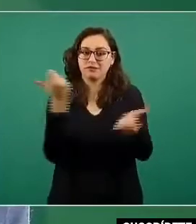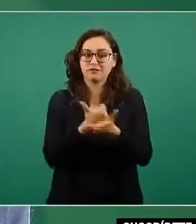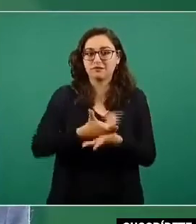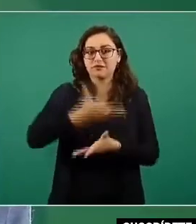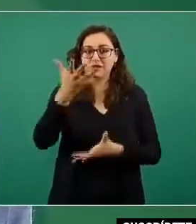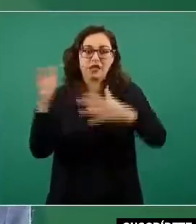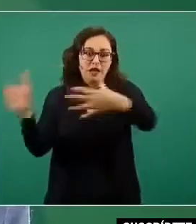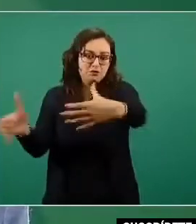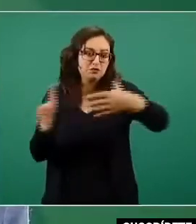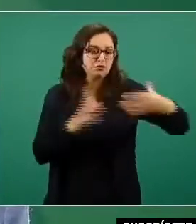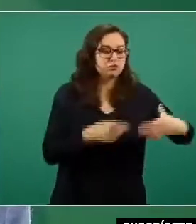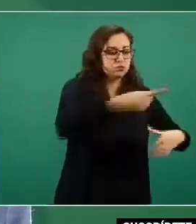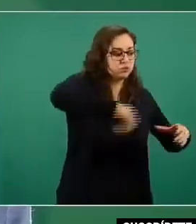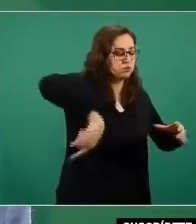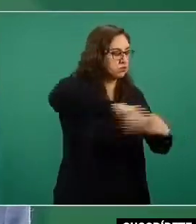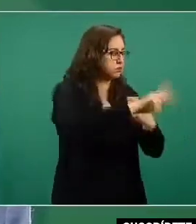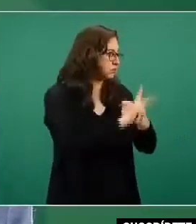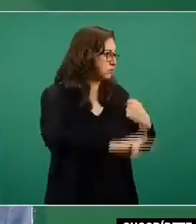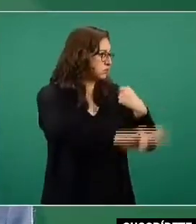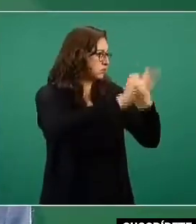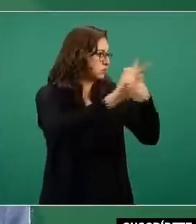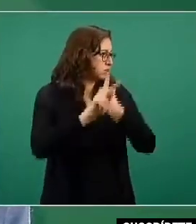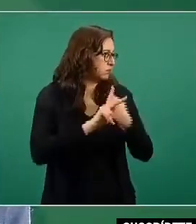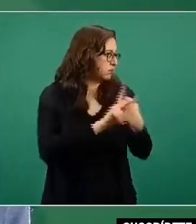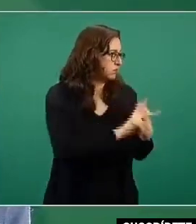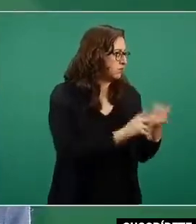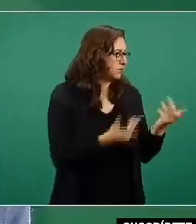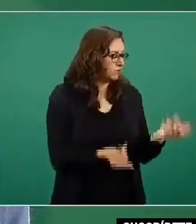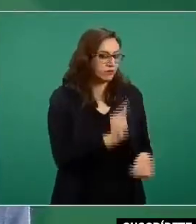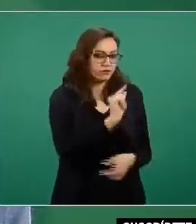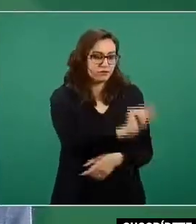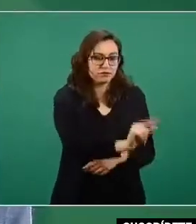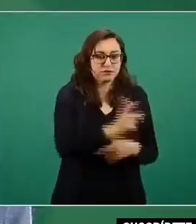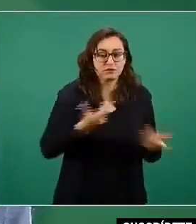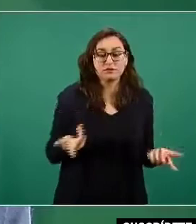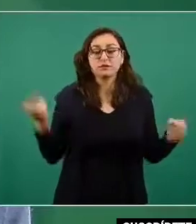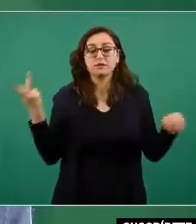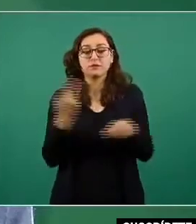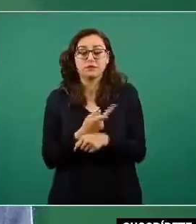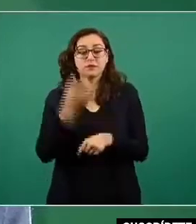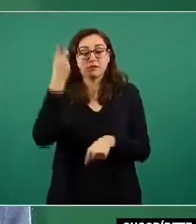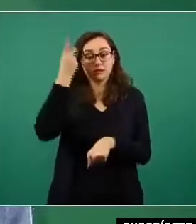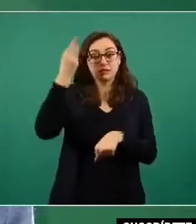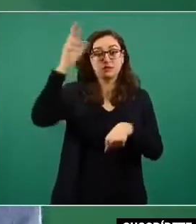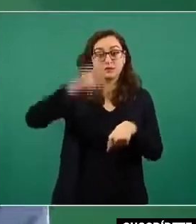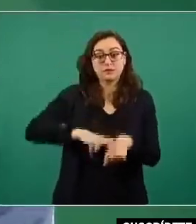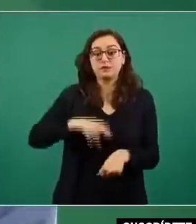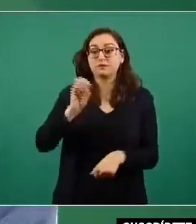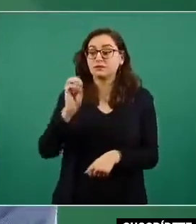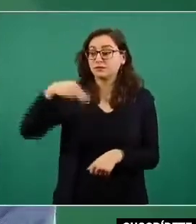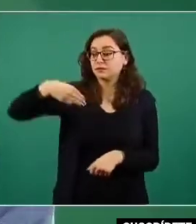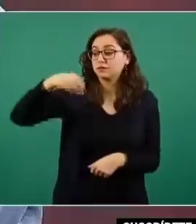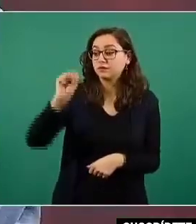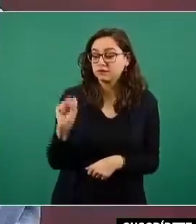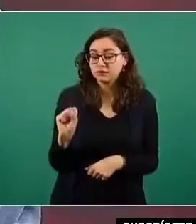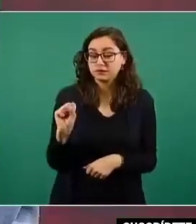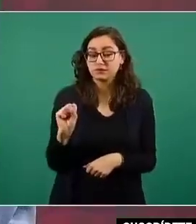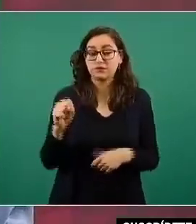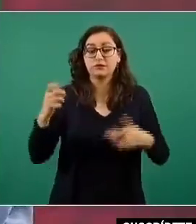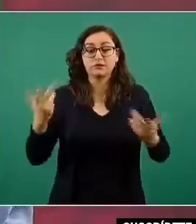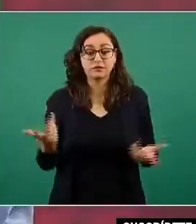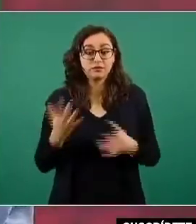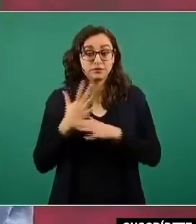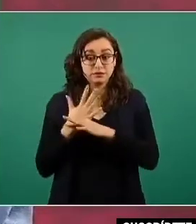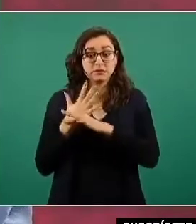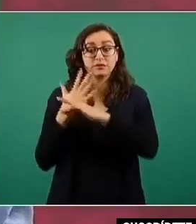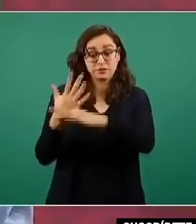adversa? Hace unos pocos días de esta semana, el director general de la Organización Mundial de la Salud ponía un